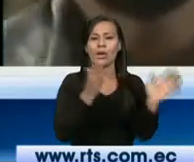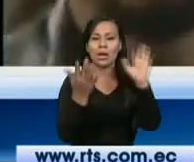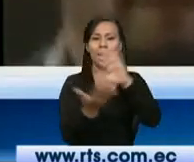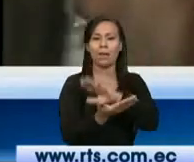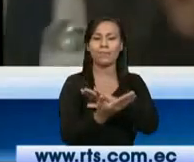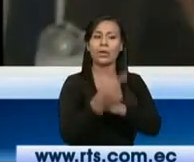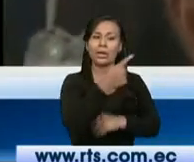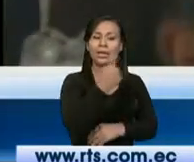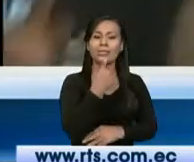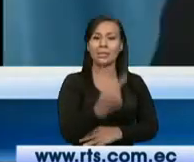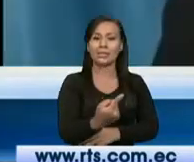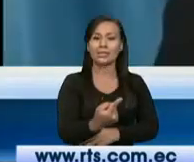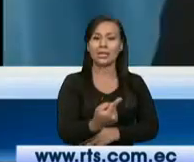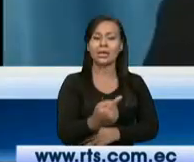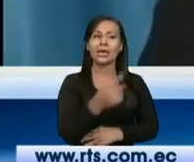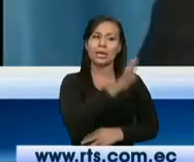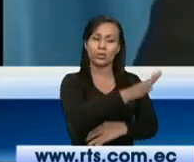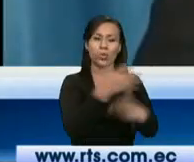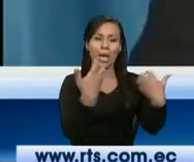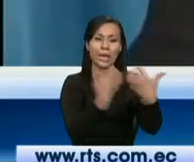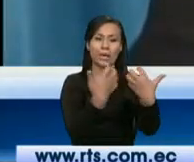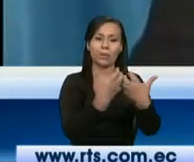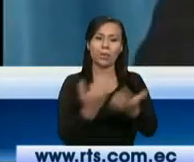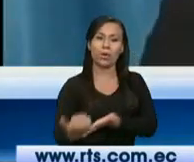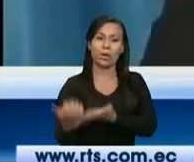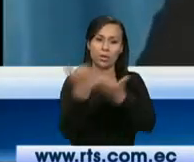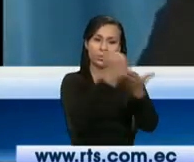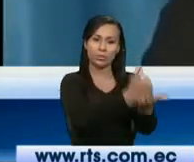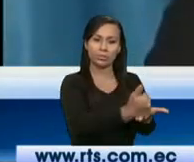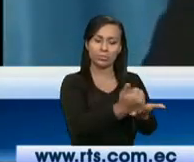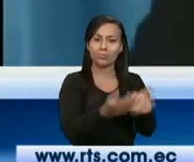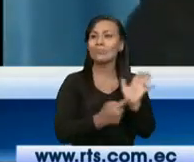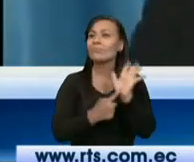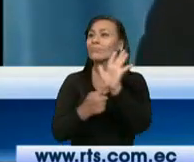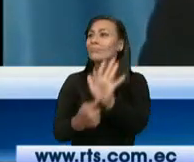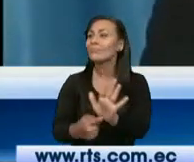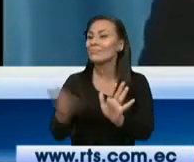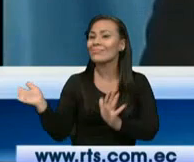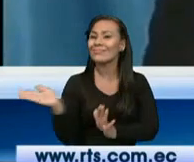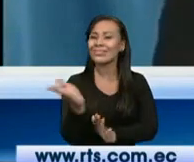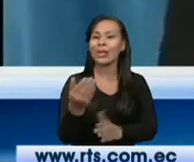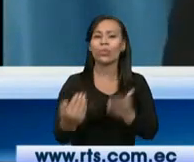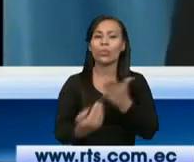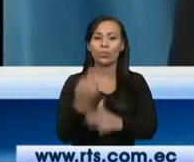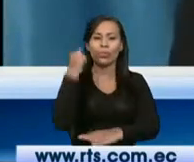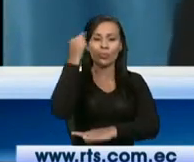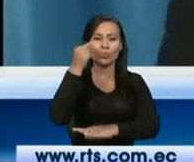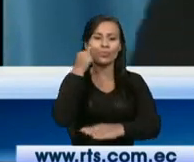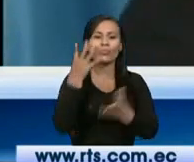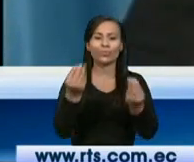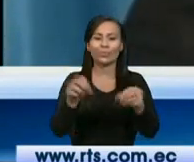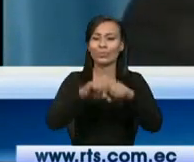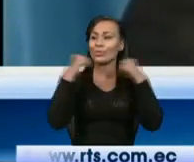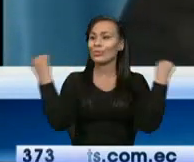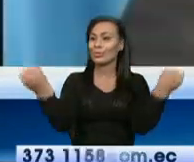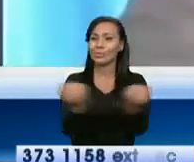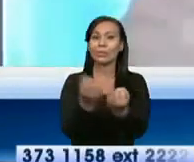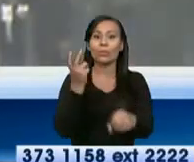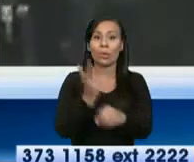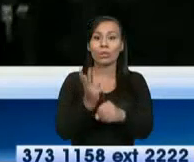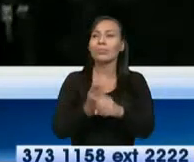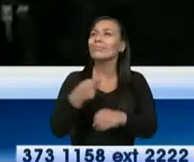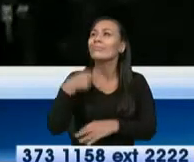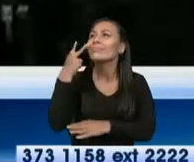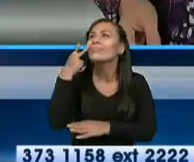dio a conocer parte de su equipo que le ayudará en este paso hacia el nuevo gobierno y, por supuesto, la sociedad guatemalteca sigue de cerca su trabajo.